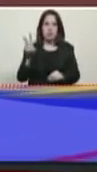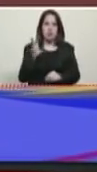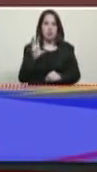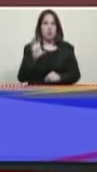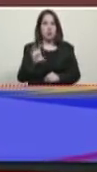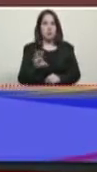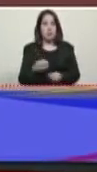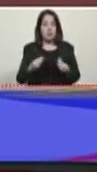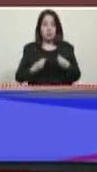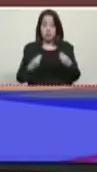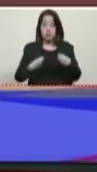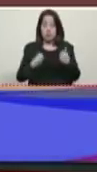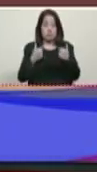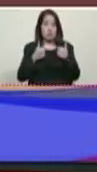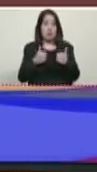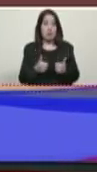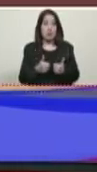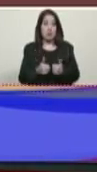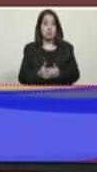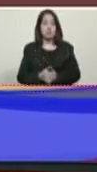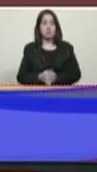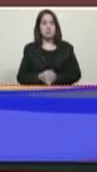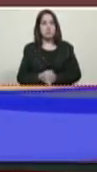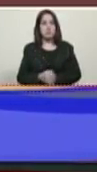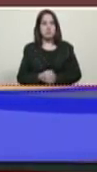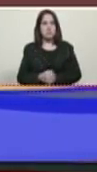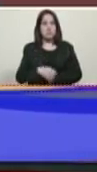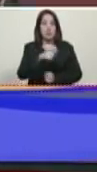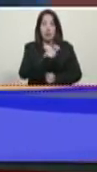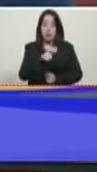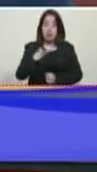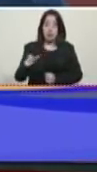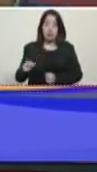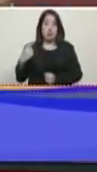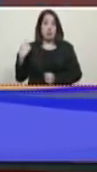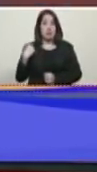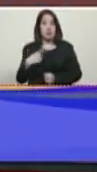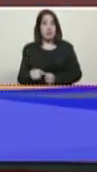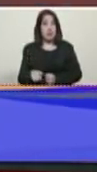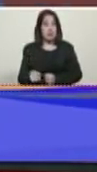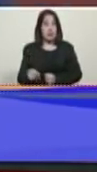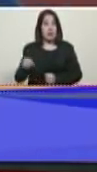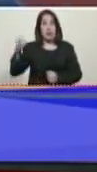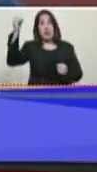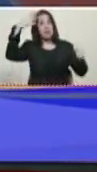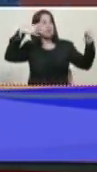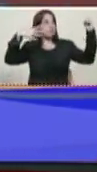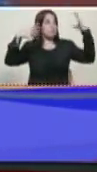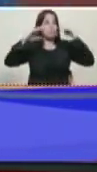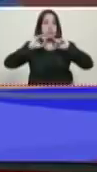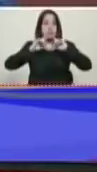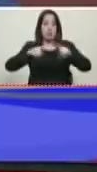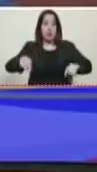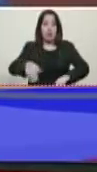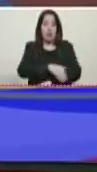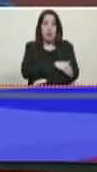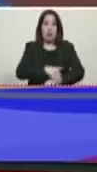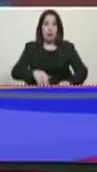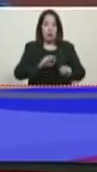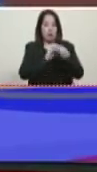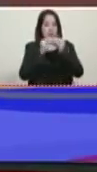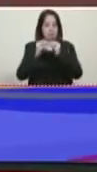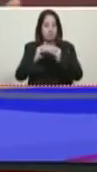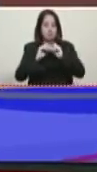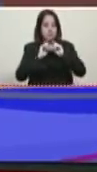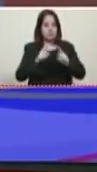su vivir viviendo que la gente tenga sus avenidas iluminadas tenga sus parques públicos para ir a